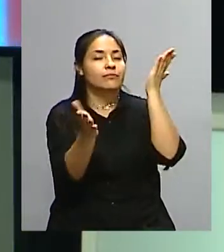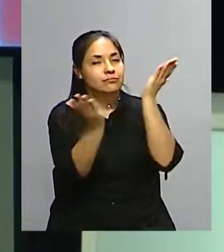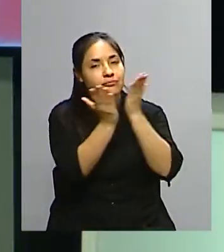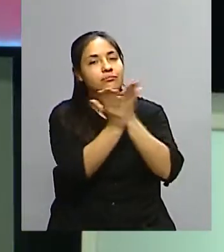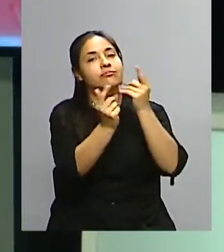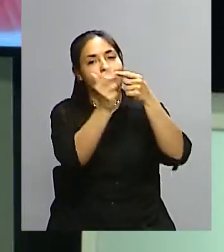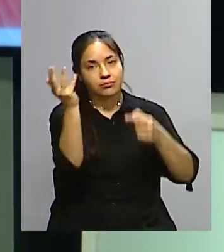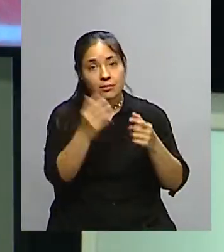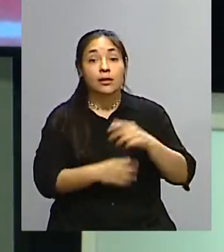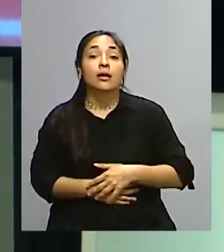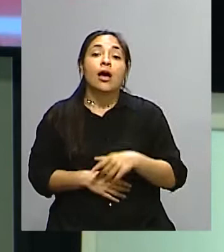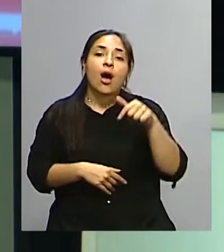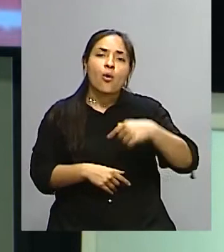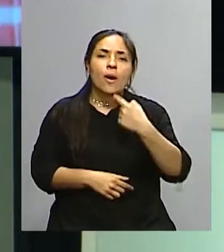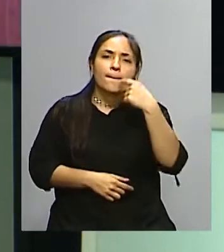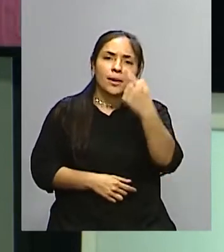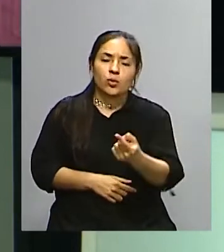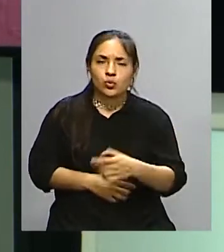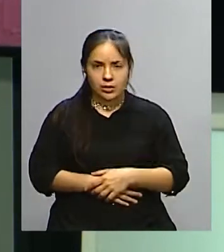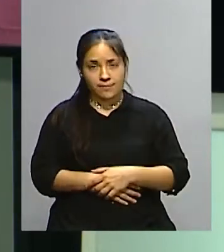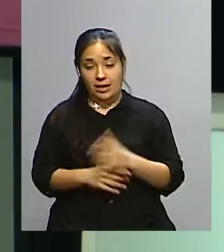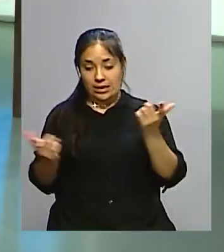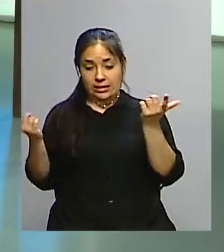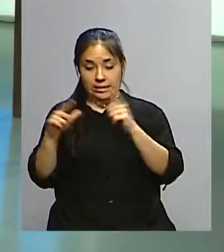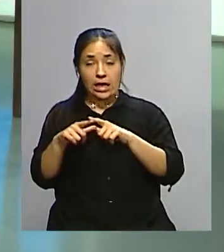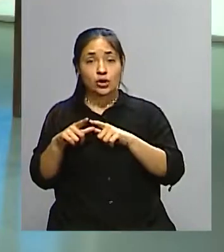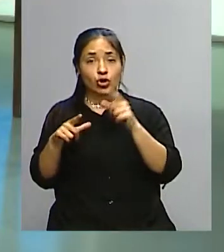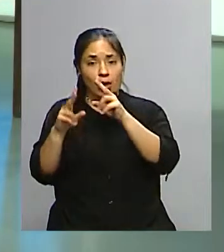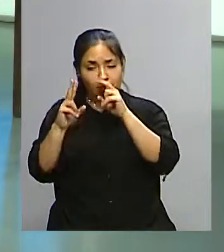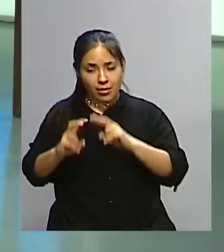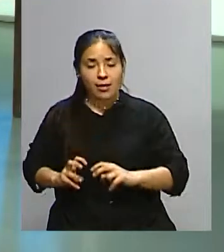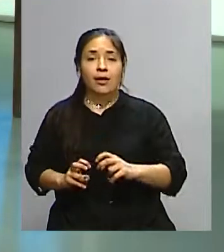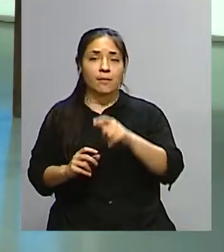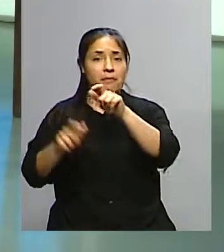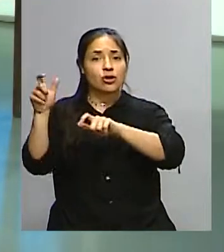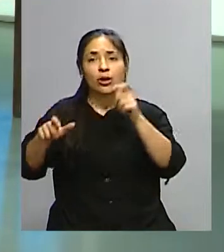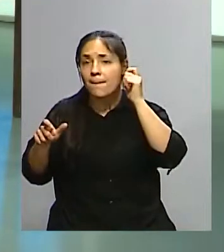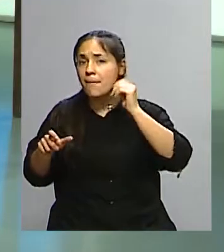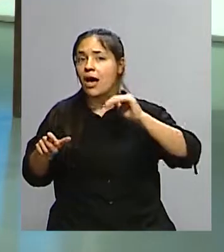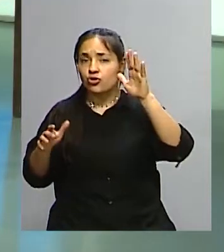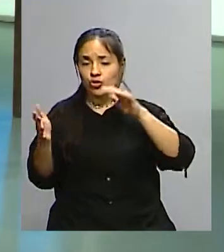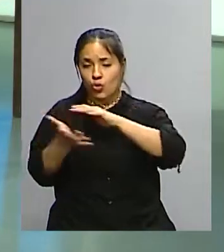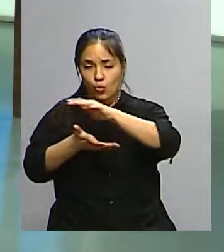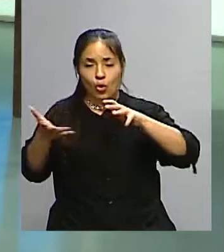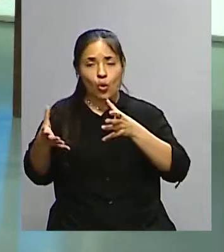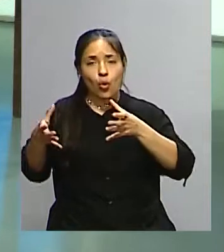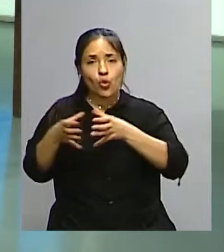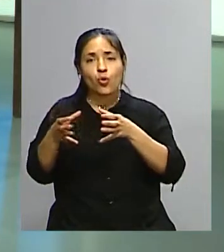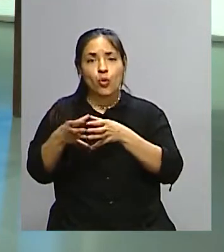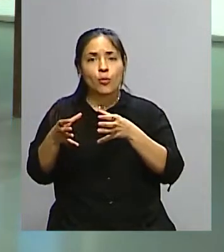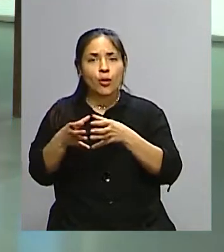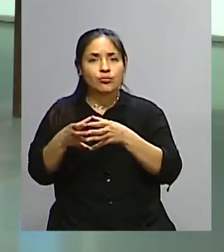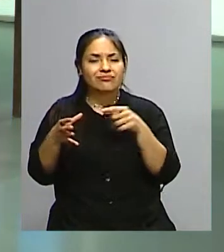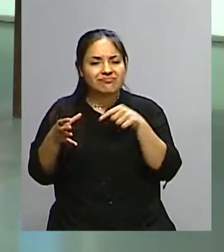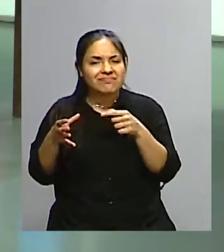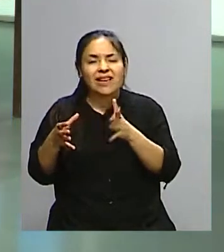por el lado de ¿cuál va a ser la tarea que va a llevar adelante el Centro de Estudios de Vejeces y Envejecimiento Poblacional? Se me ocurre pensar porque, bueno,